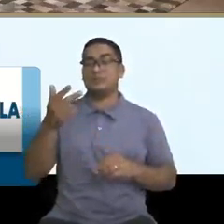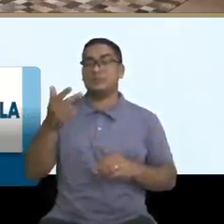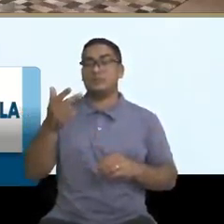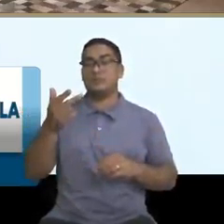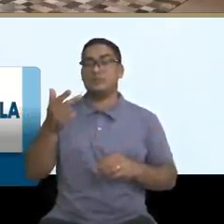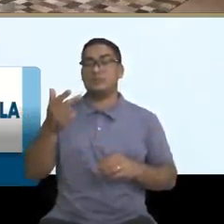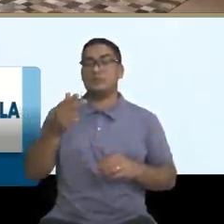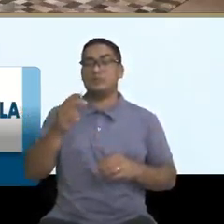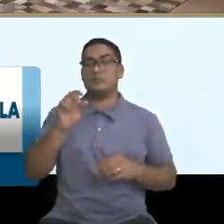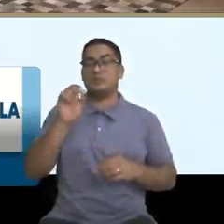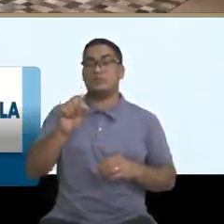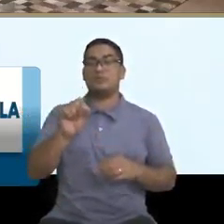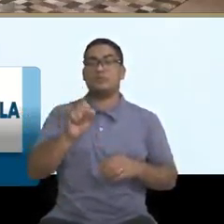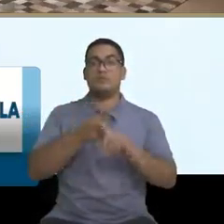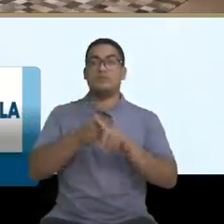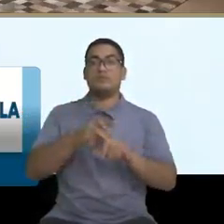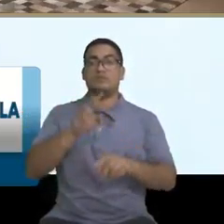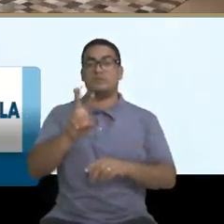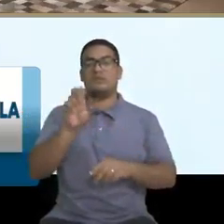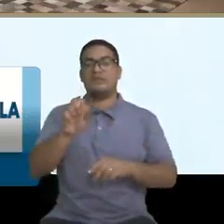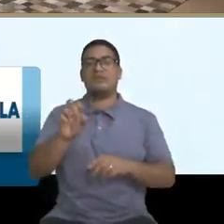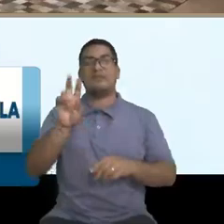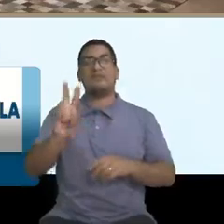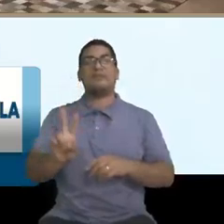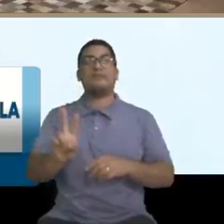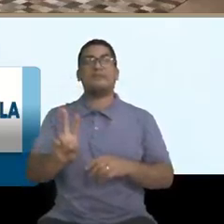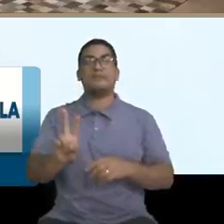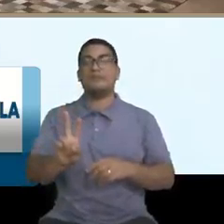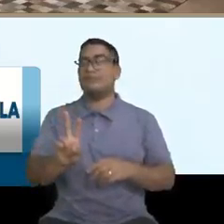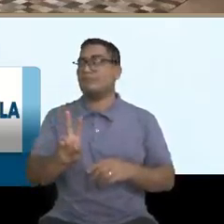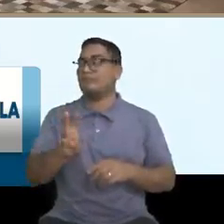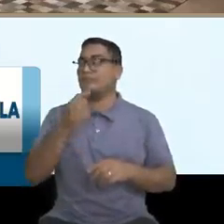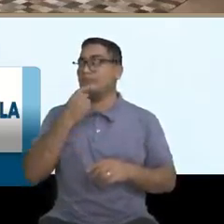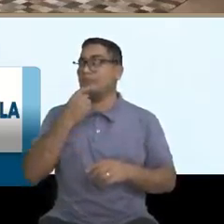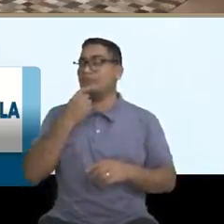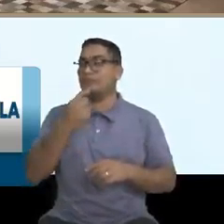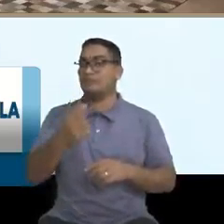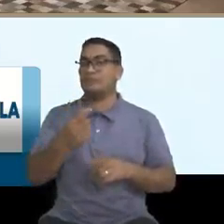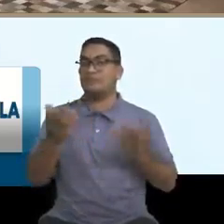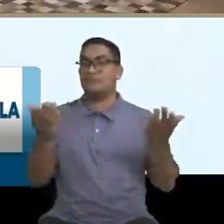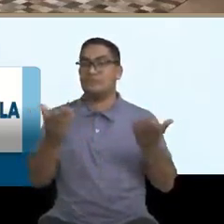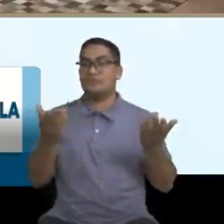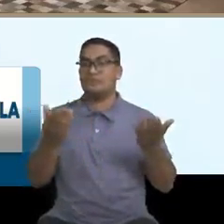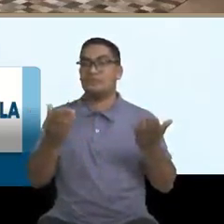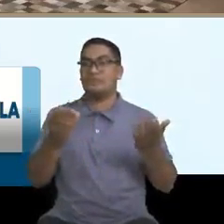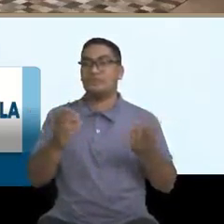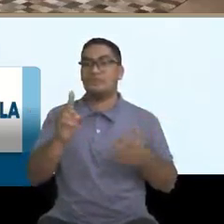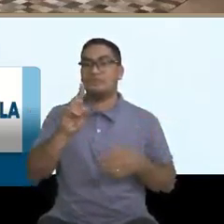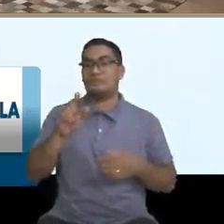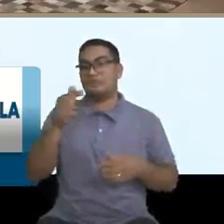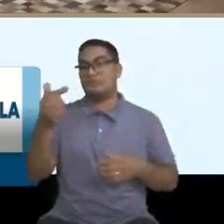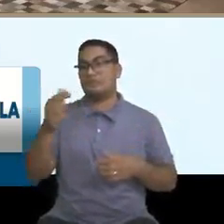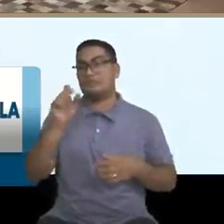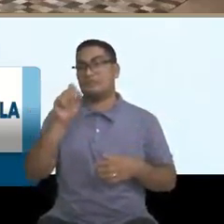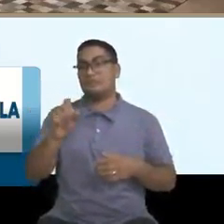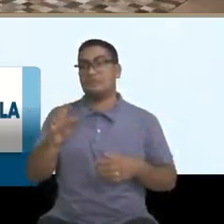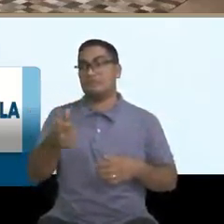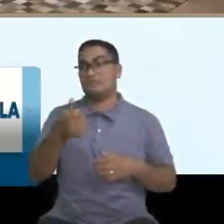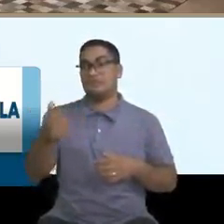kilos, 50 centímetros, ¿verdad? Y entonces ellos se suponen tendrían que ir aumentando 1 a